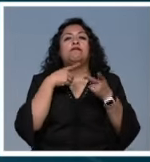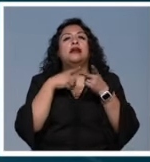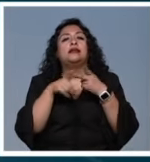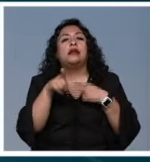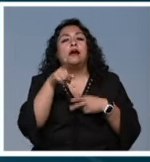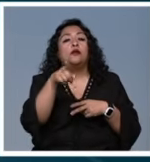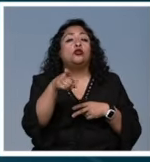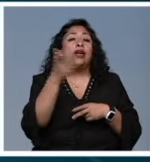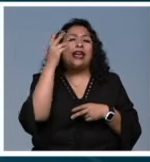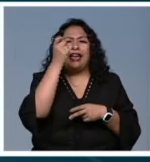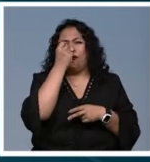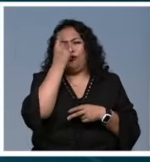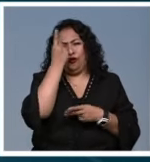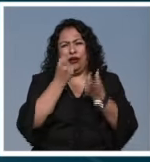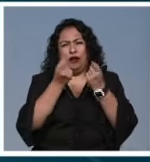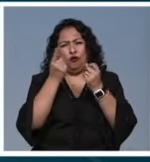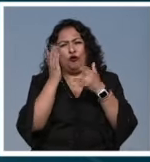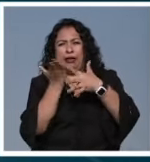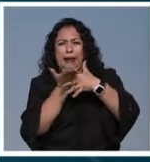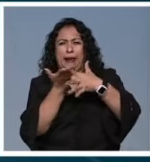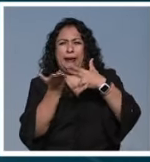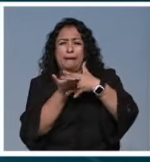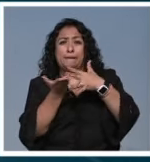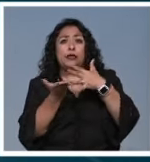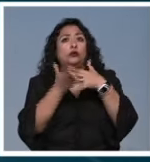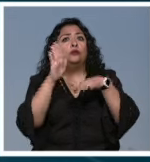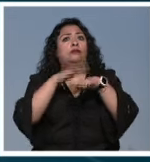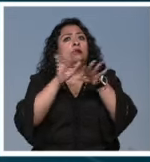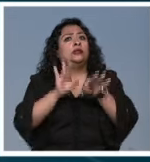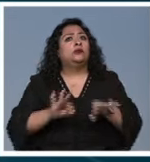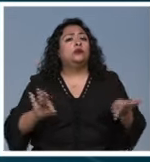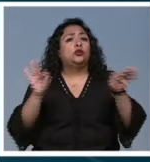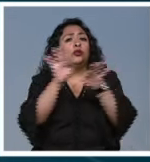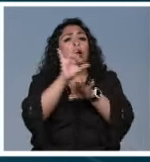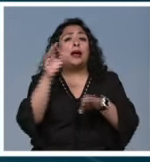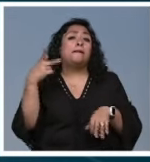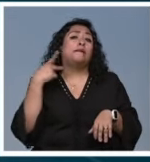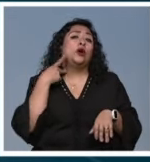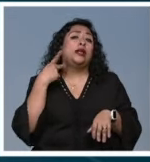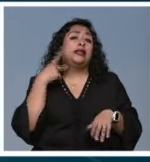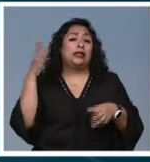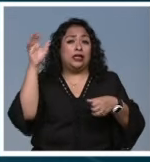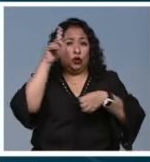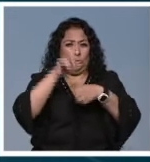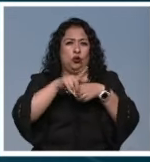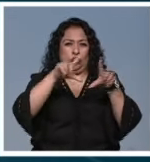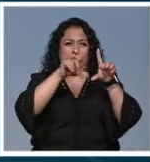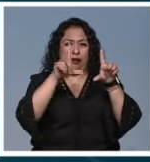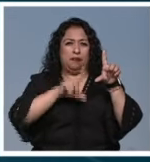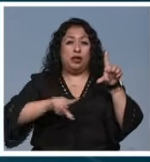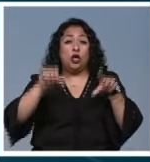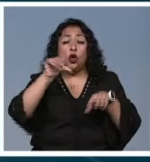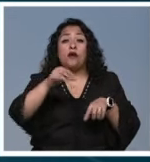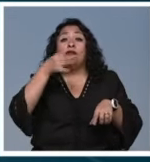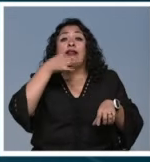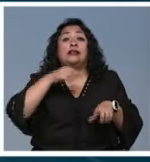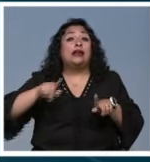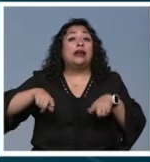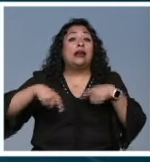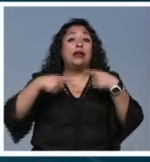Él fue autor de algunos de los capítulos más importantes de la política cultural de nuestro país y hoy celebran su